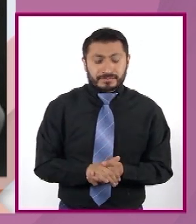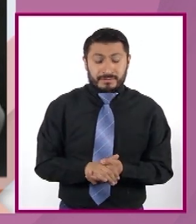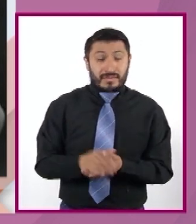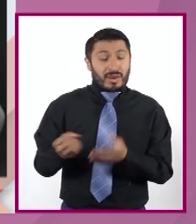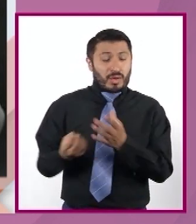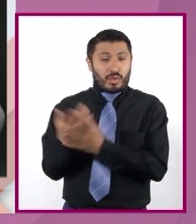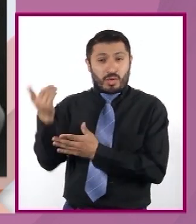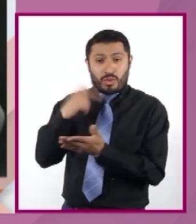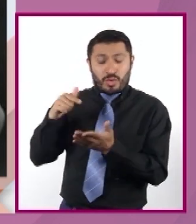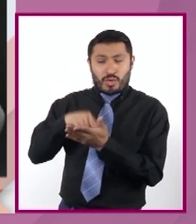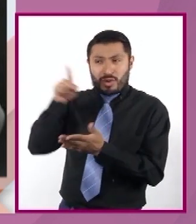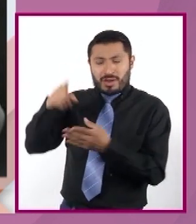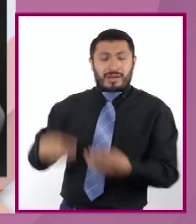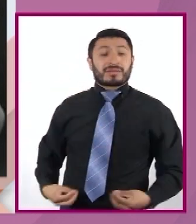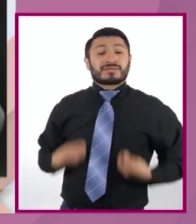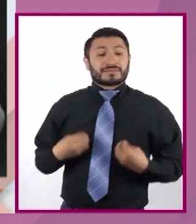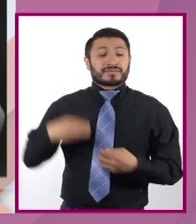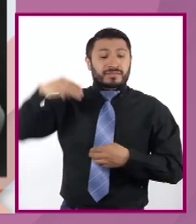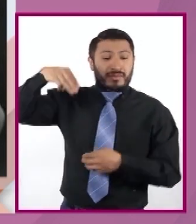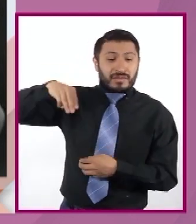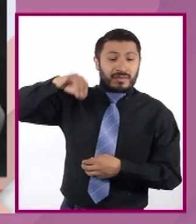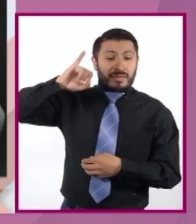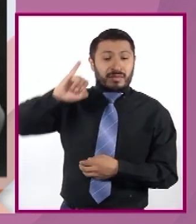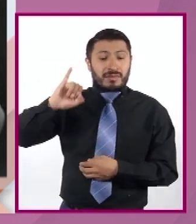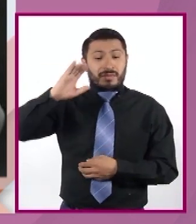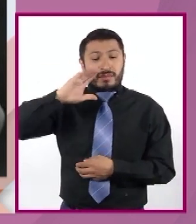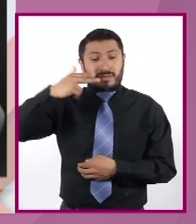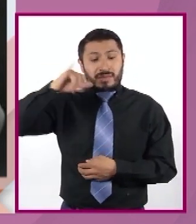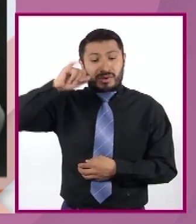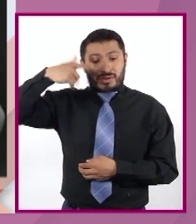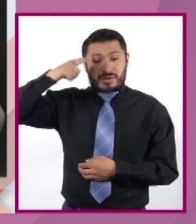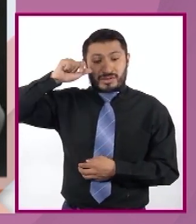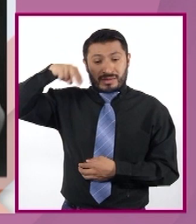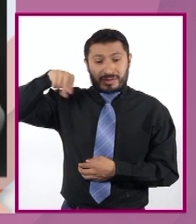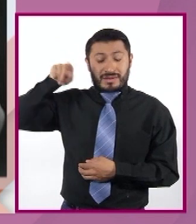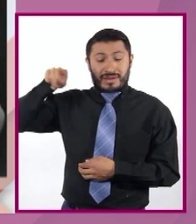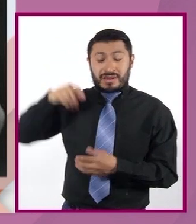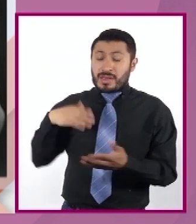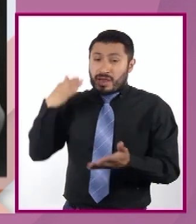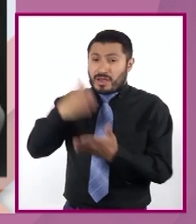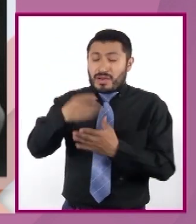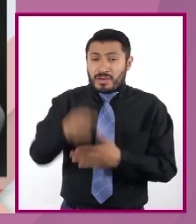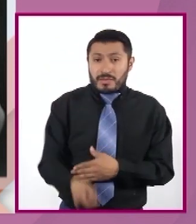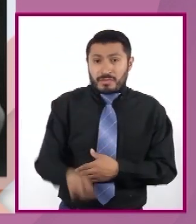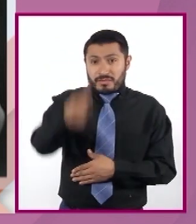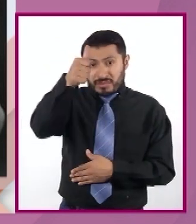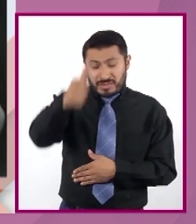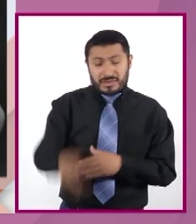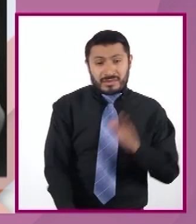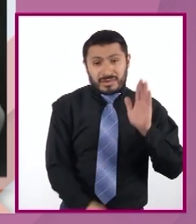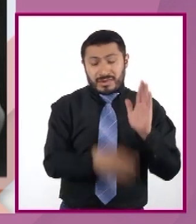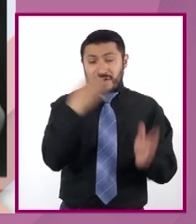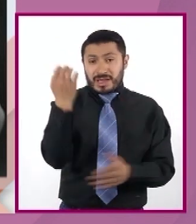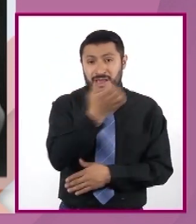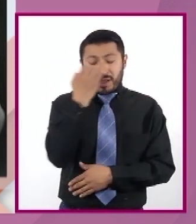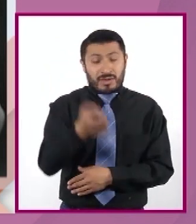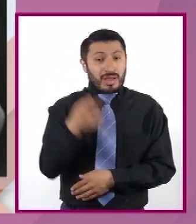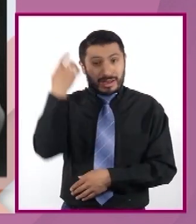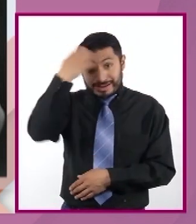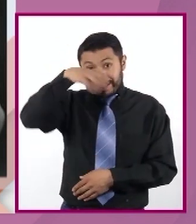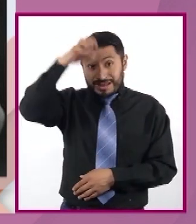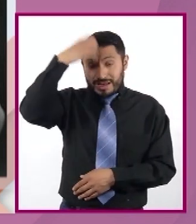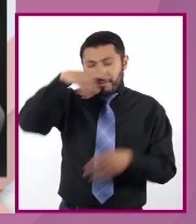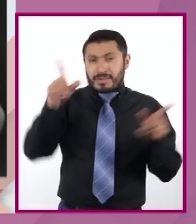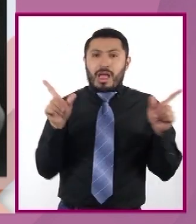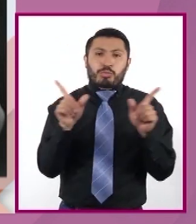El nuevo lugar de residencia fue en Michigan, donde el futuro inventor asistió por primera vez a la escuela. Fue esa una experiencia muy